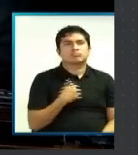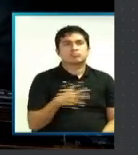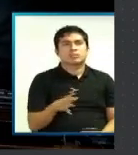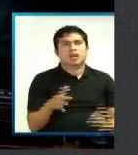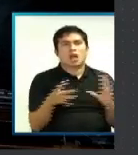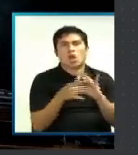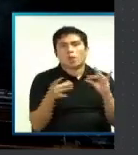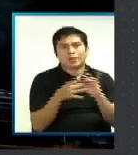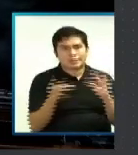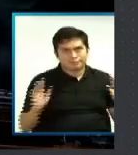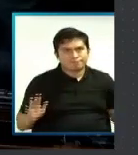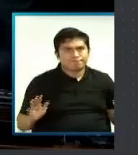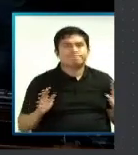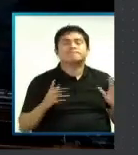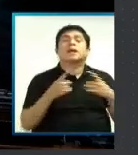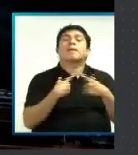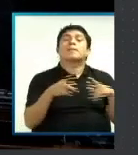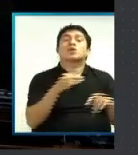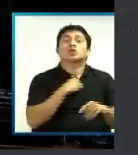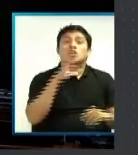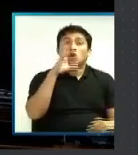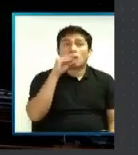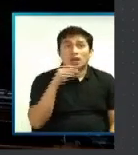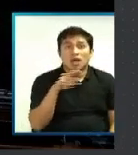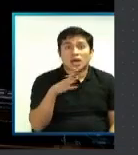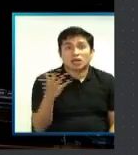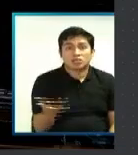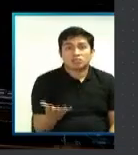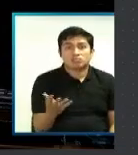innecesarias. No podemos retroceder a esto.